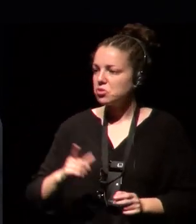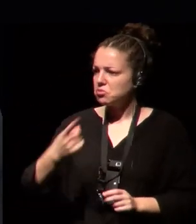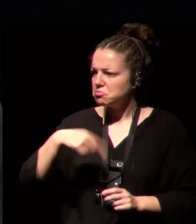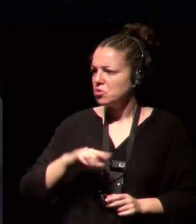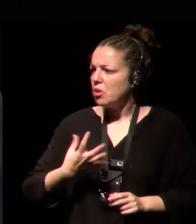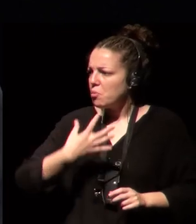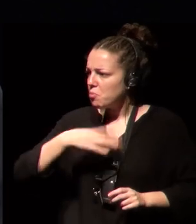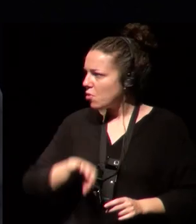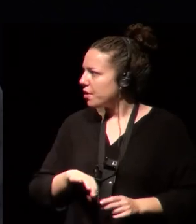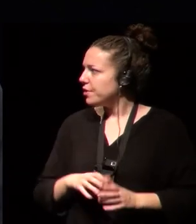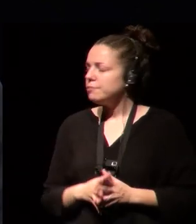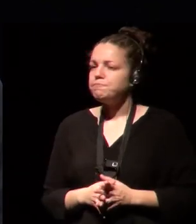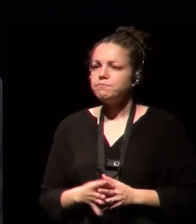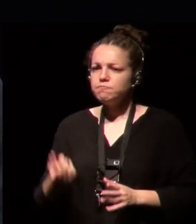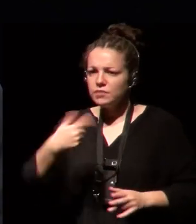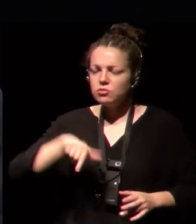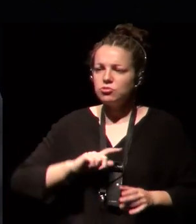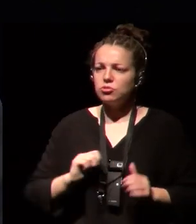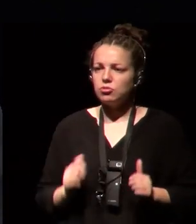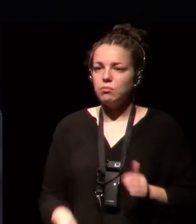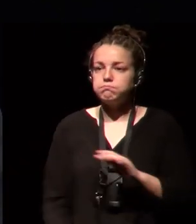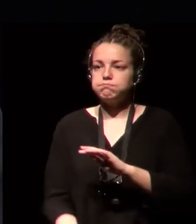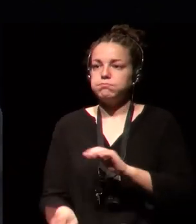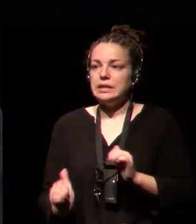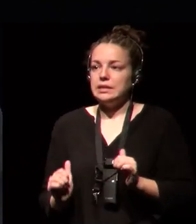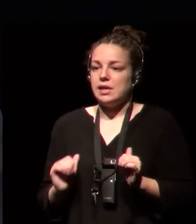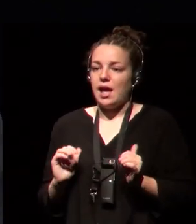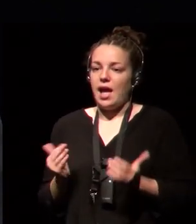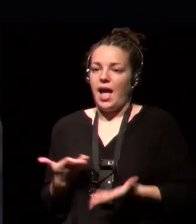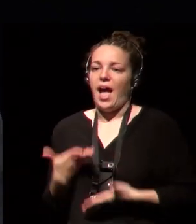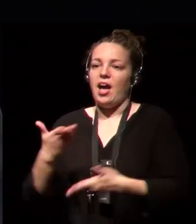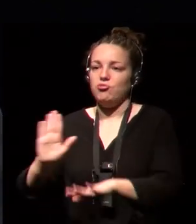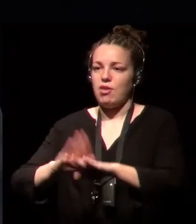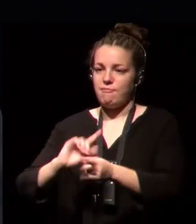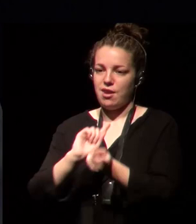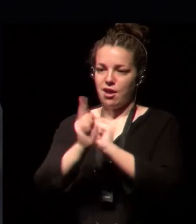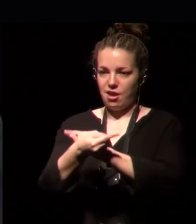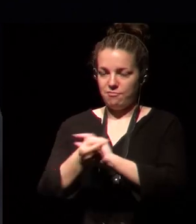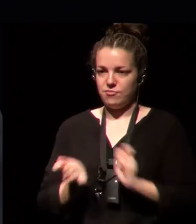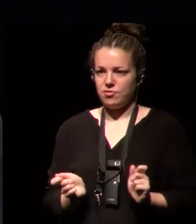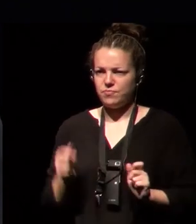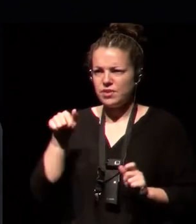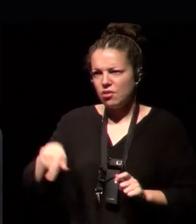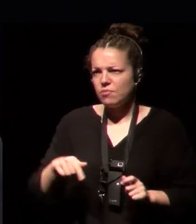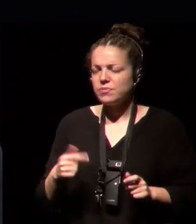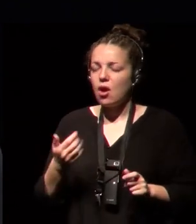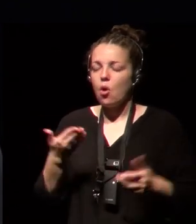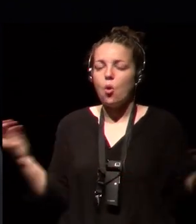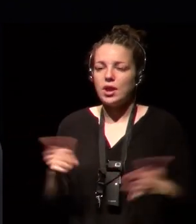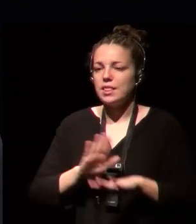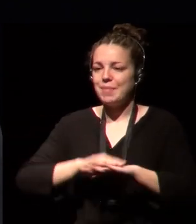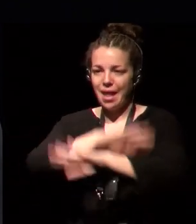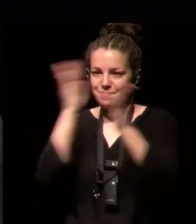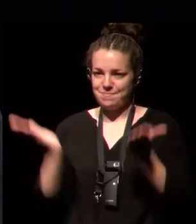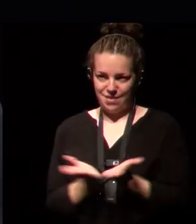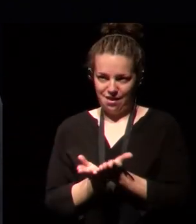impulsar ese cambio, podemos impulsar ese cambio. Una cuestión urgente para el planeta, me refiero, en primer lugar. Anotad esto, una cuestión urgente